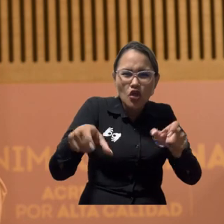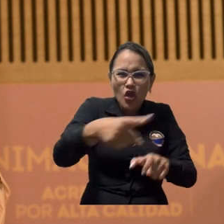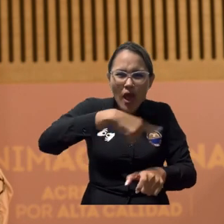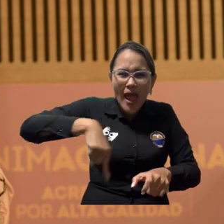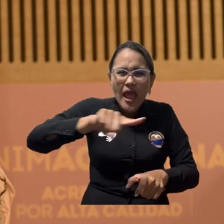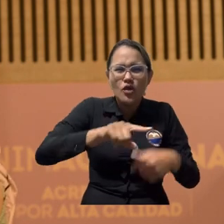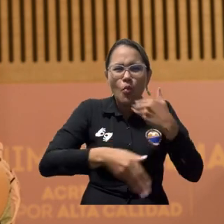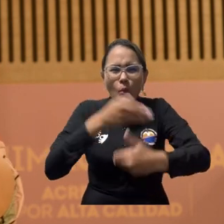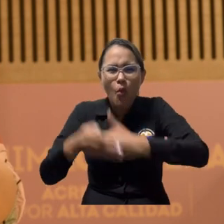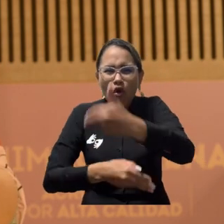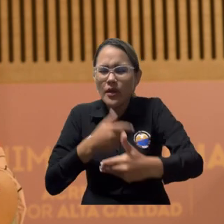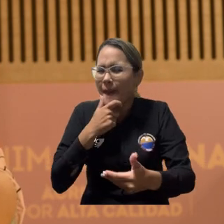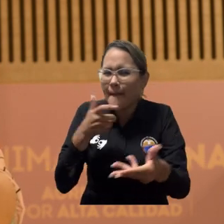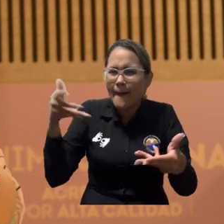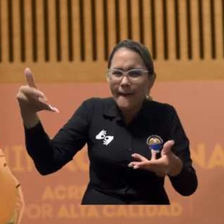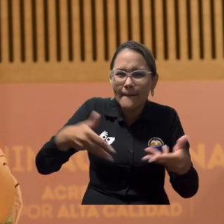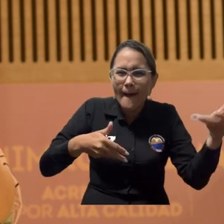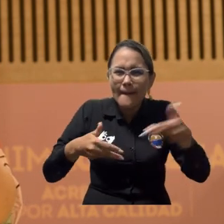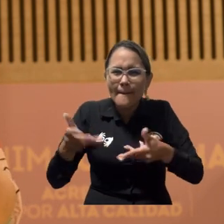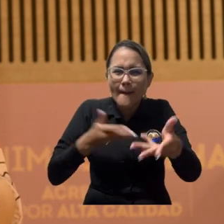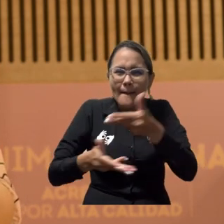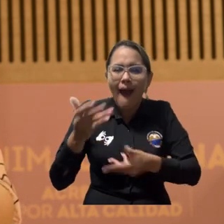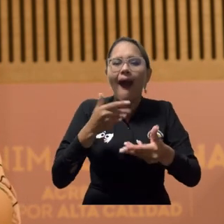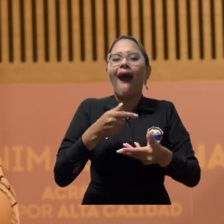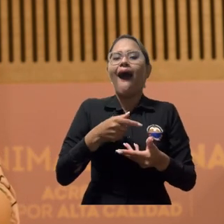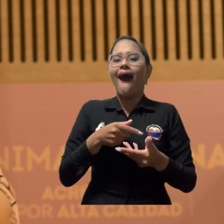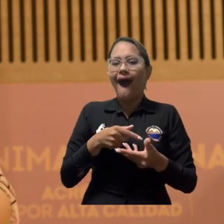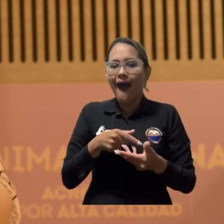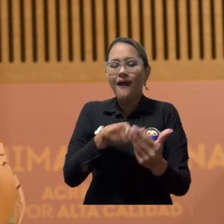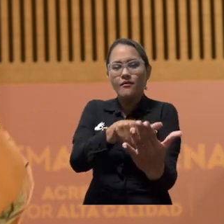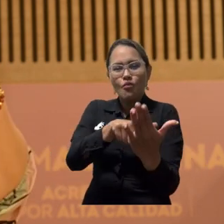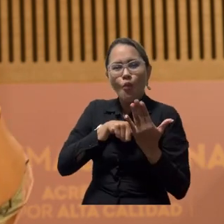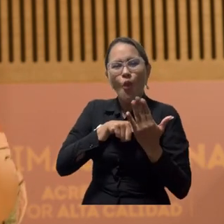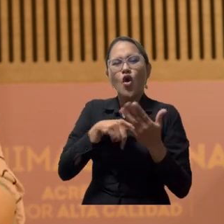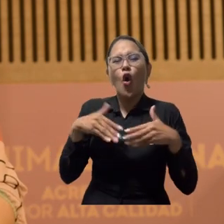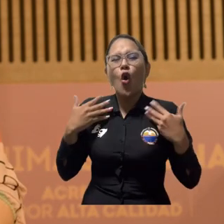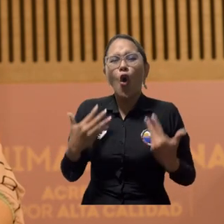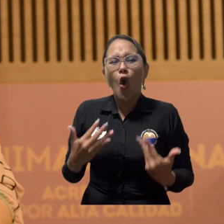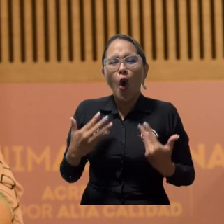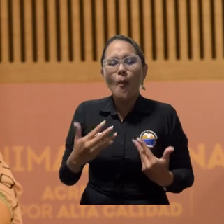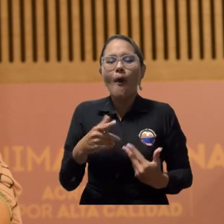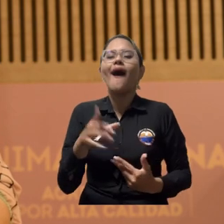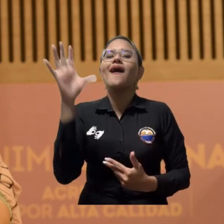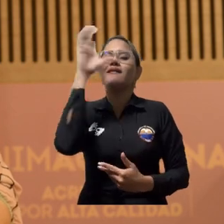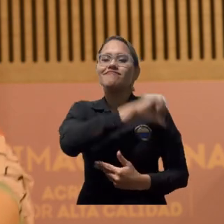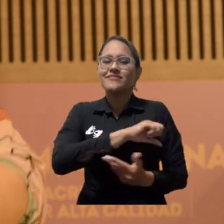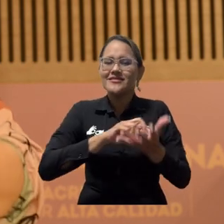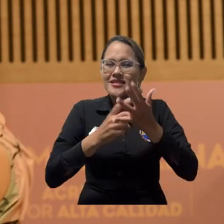dentro del proceso, pues obviamente ese ejemplo de lo que significa la verdadera